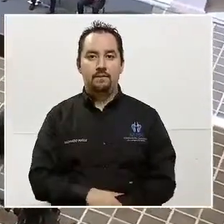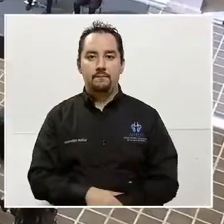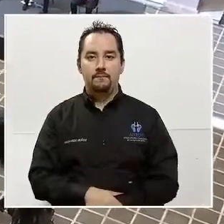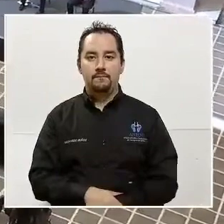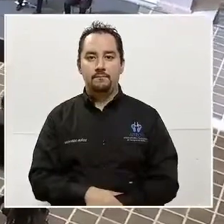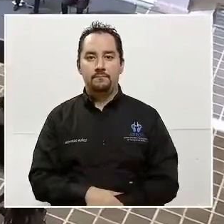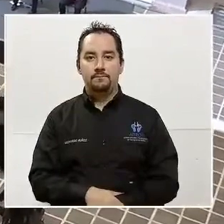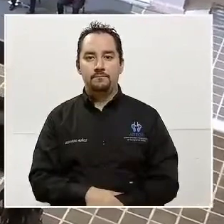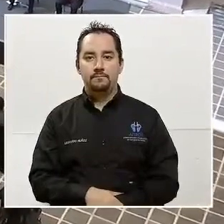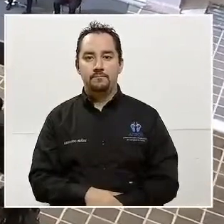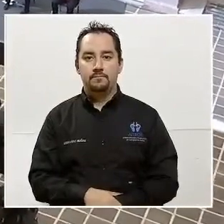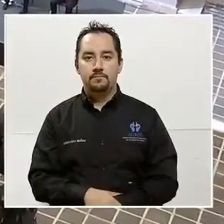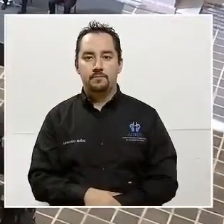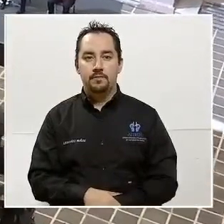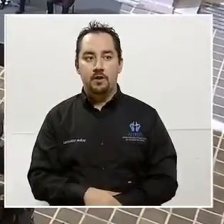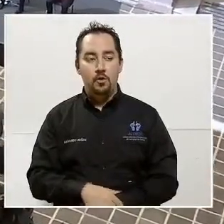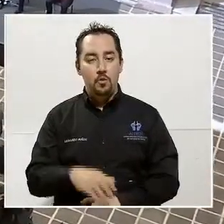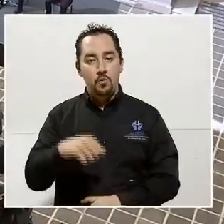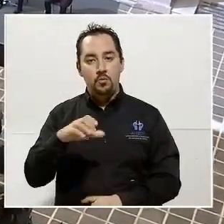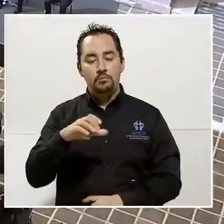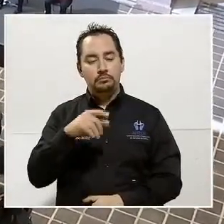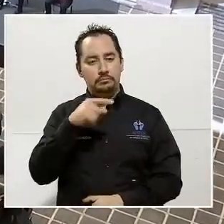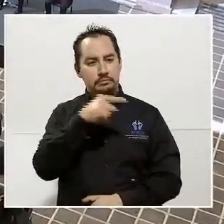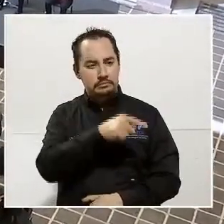un cura culto